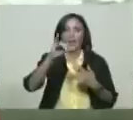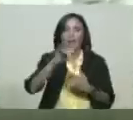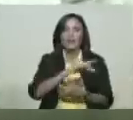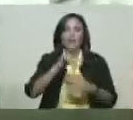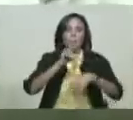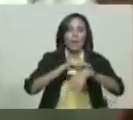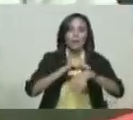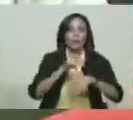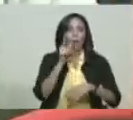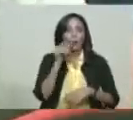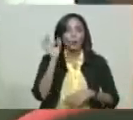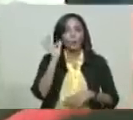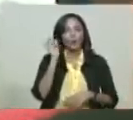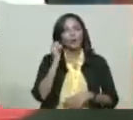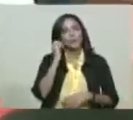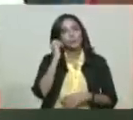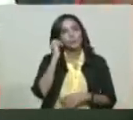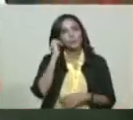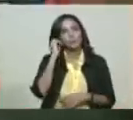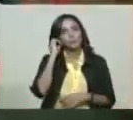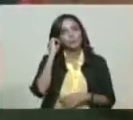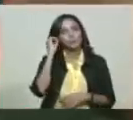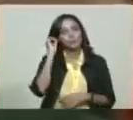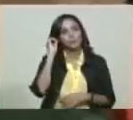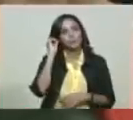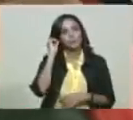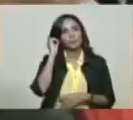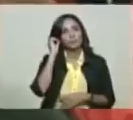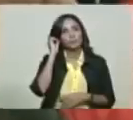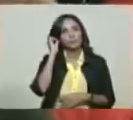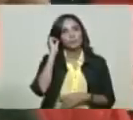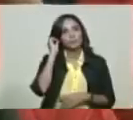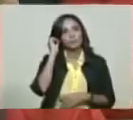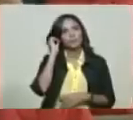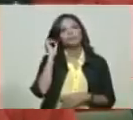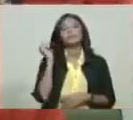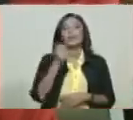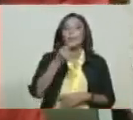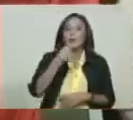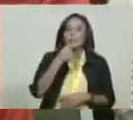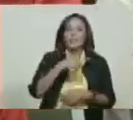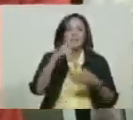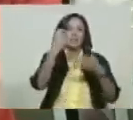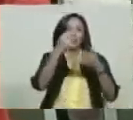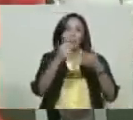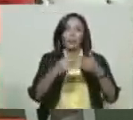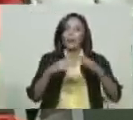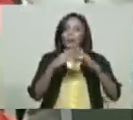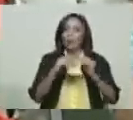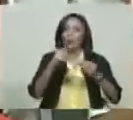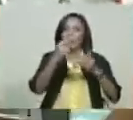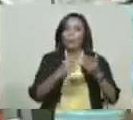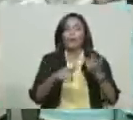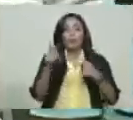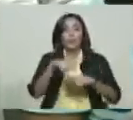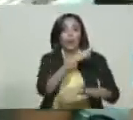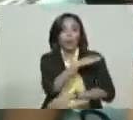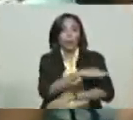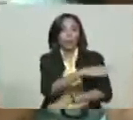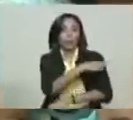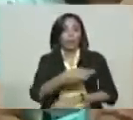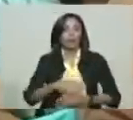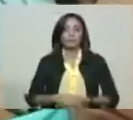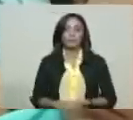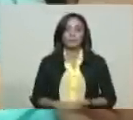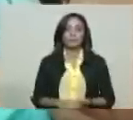las medicinas, en los CDI, en los SRI, en los CAP y en los hospitales del seguro,